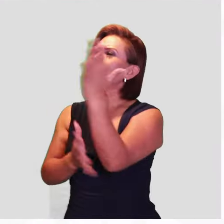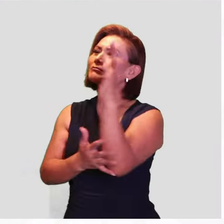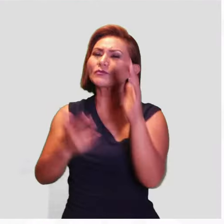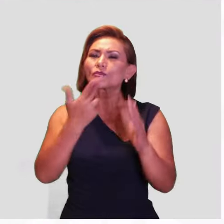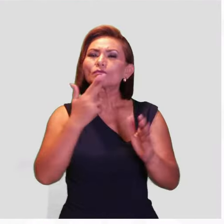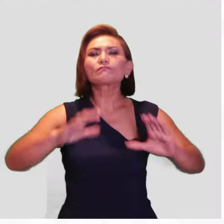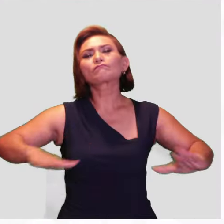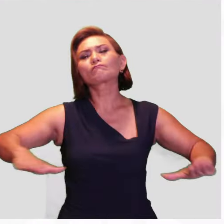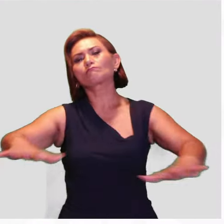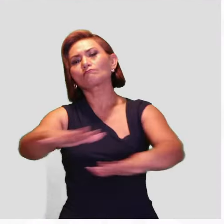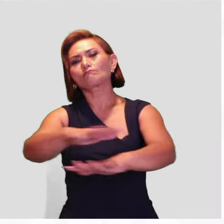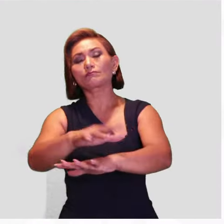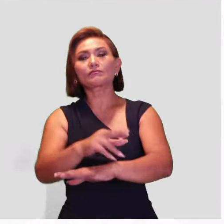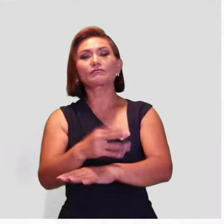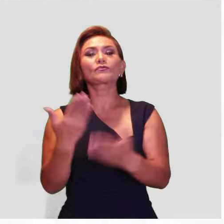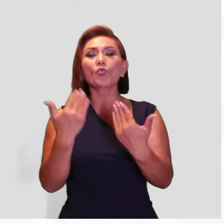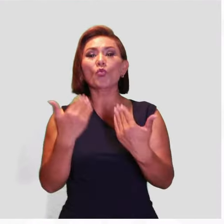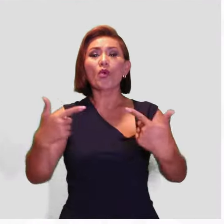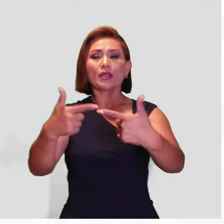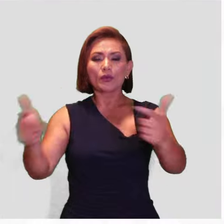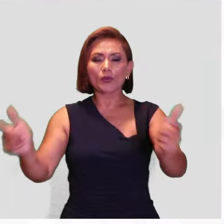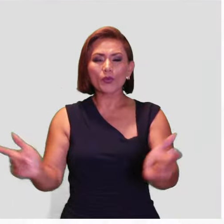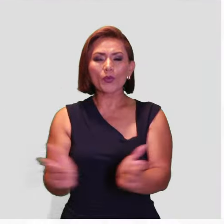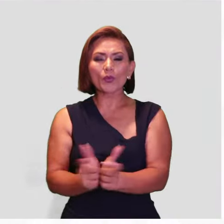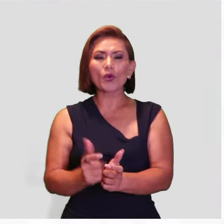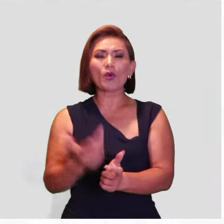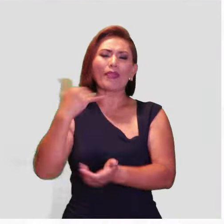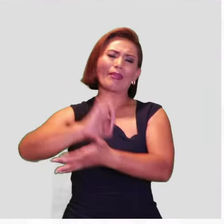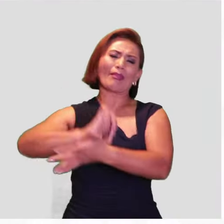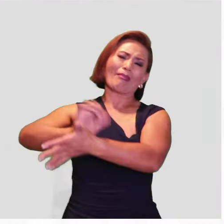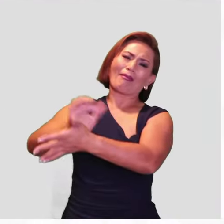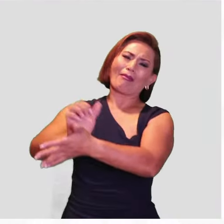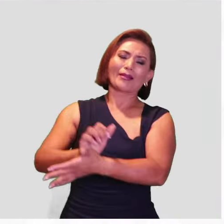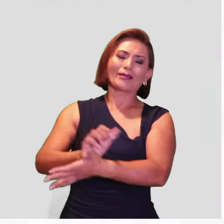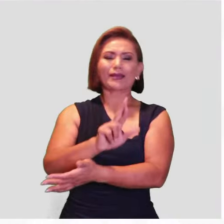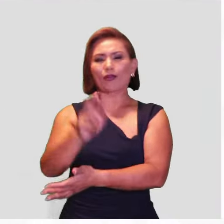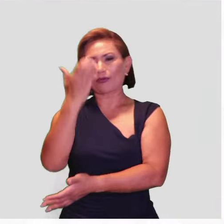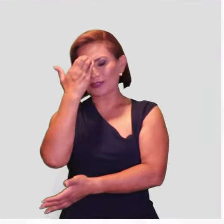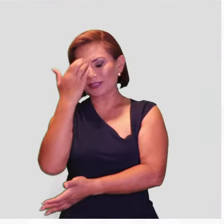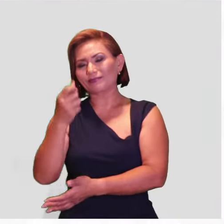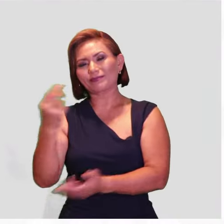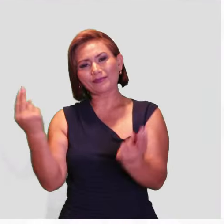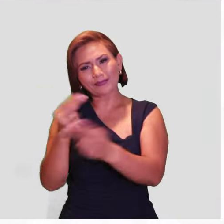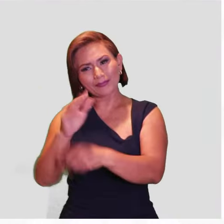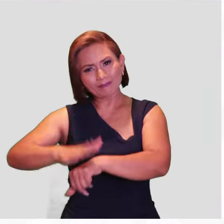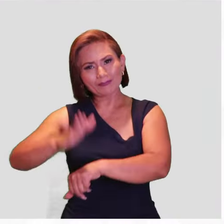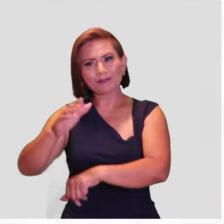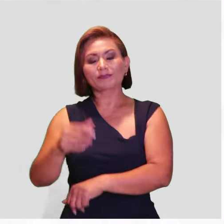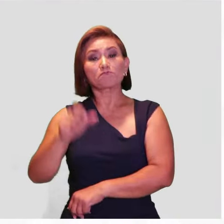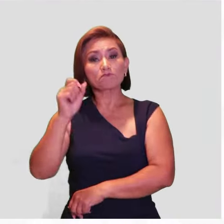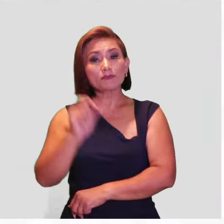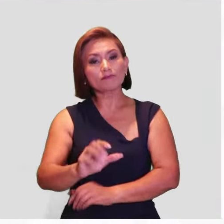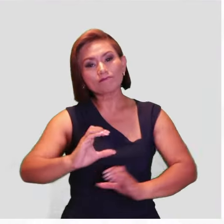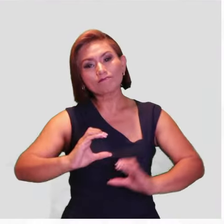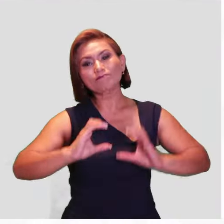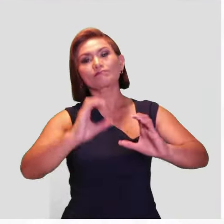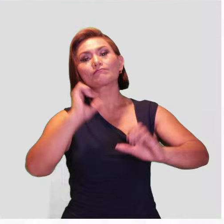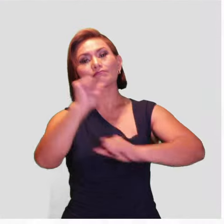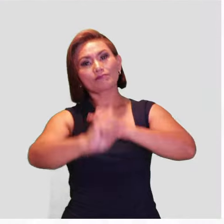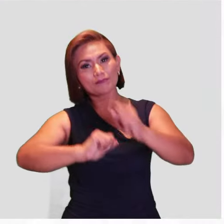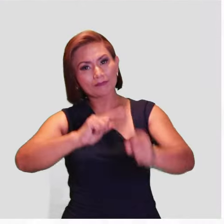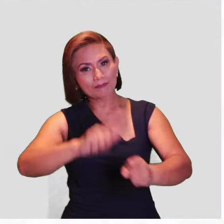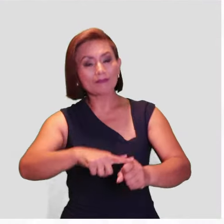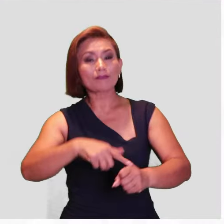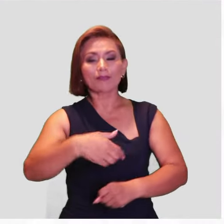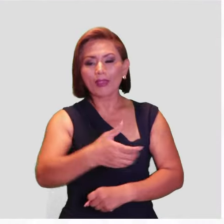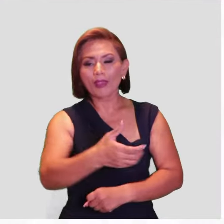falta de reconocimiento de los derechos de los grupos históricamente discriminados como parte también del cuidado animal y el campo